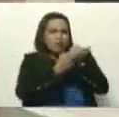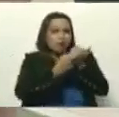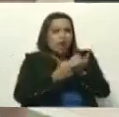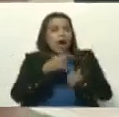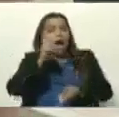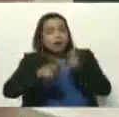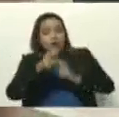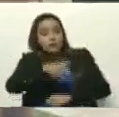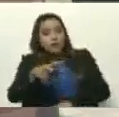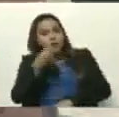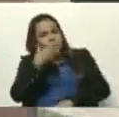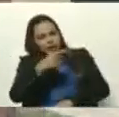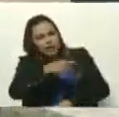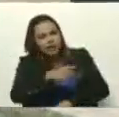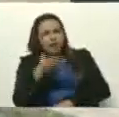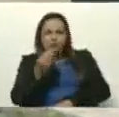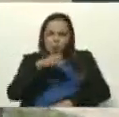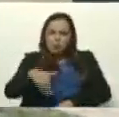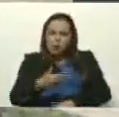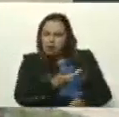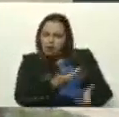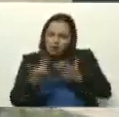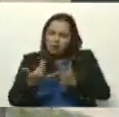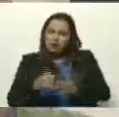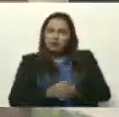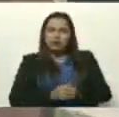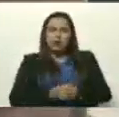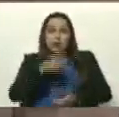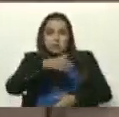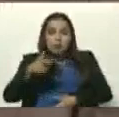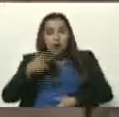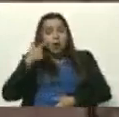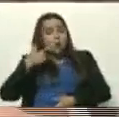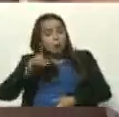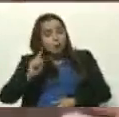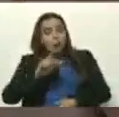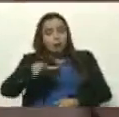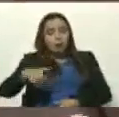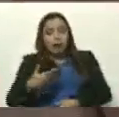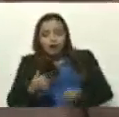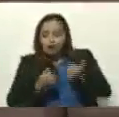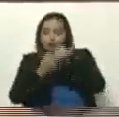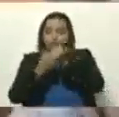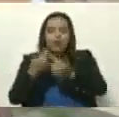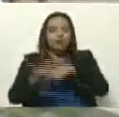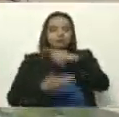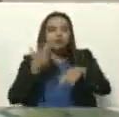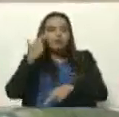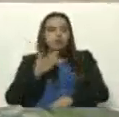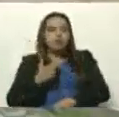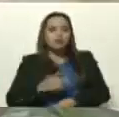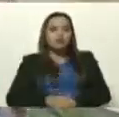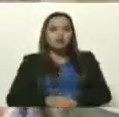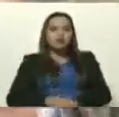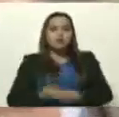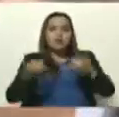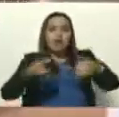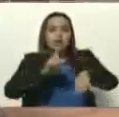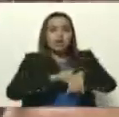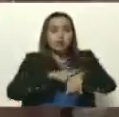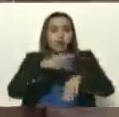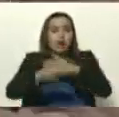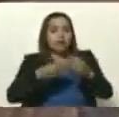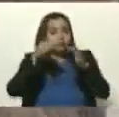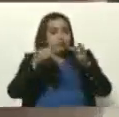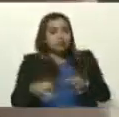buena y aprovechable gente que realmente le suma a la revolución bolivariana es el momento de hacerle caso a nuestro presidente obrero nicolás